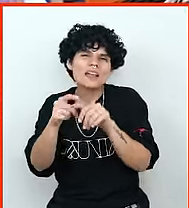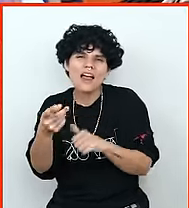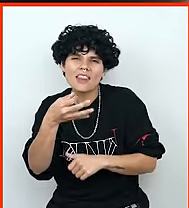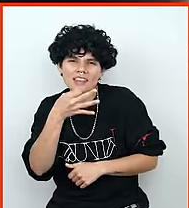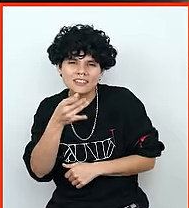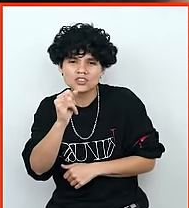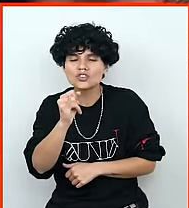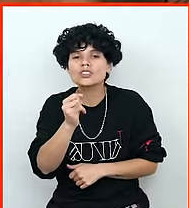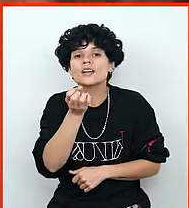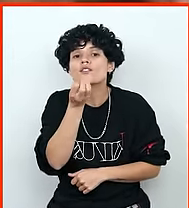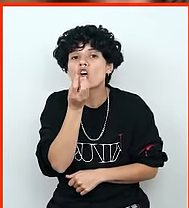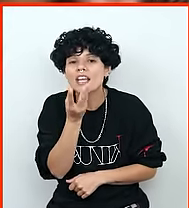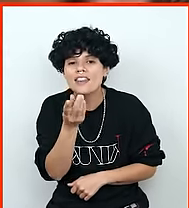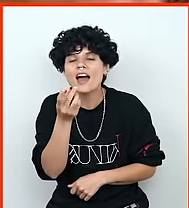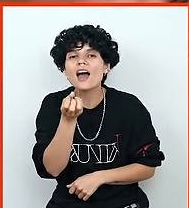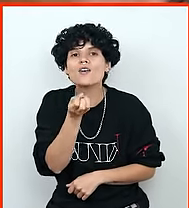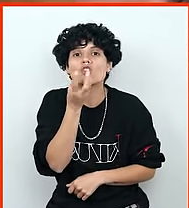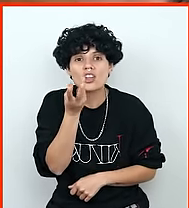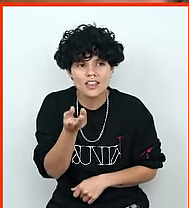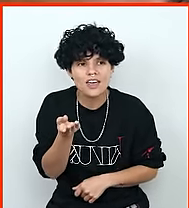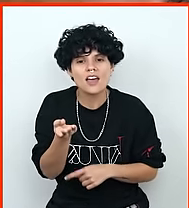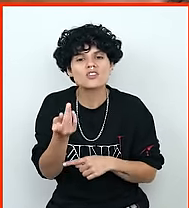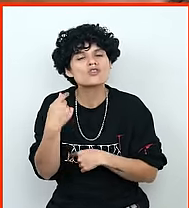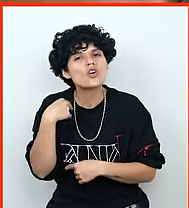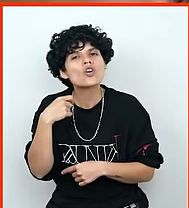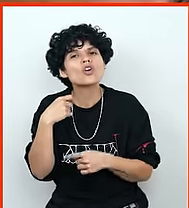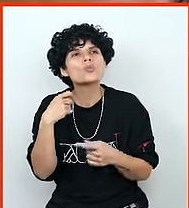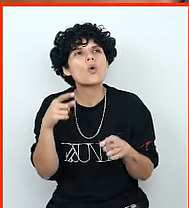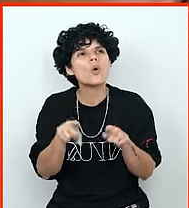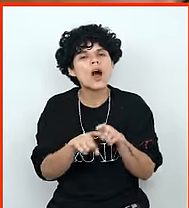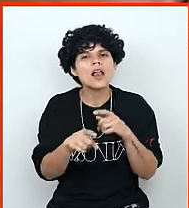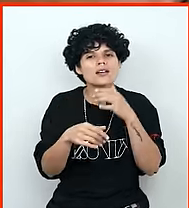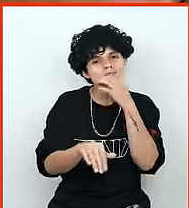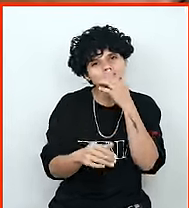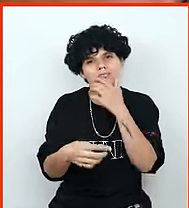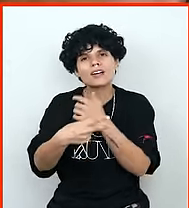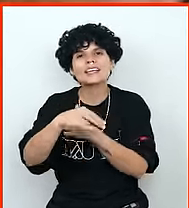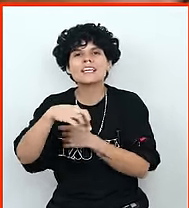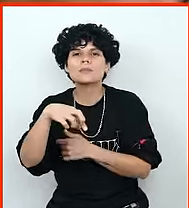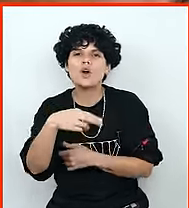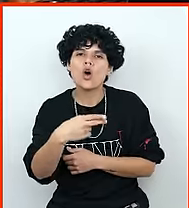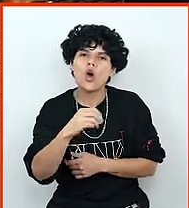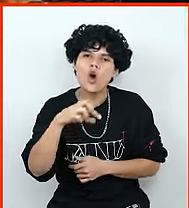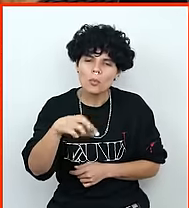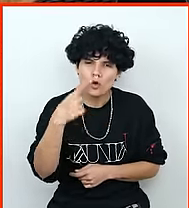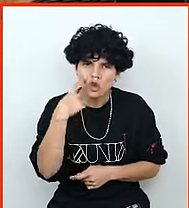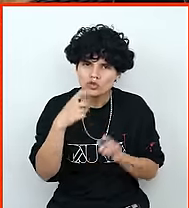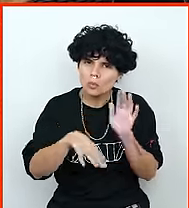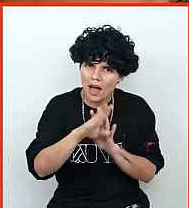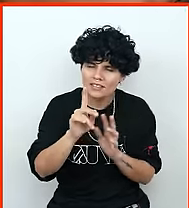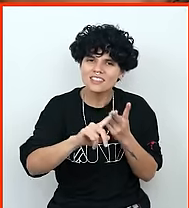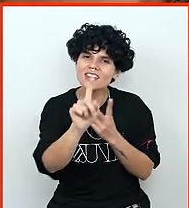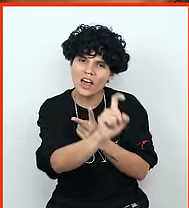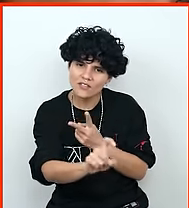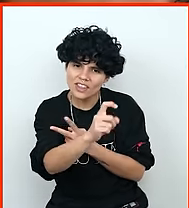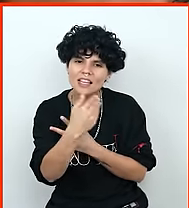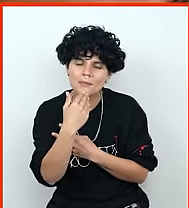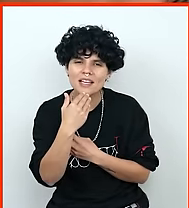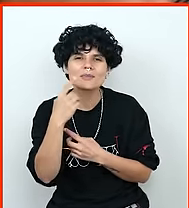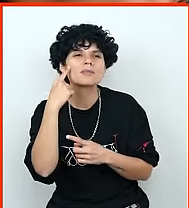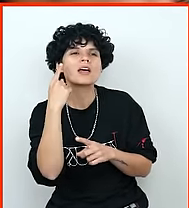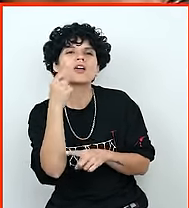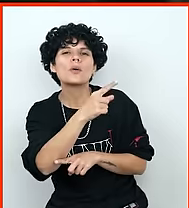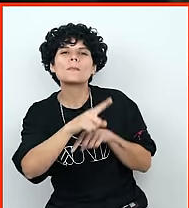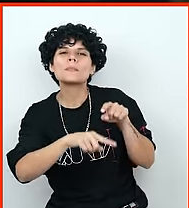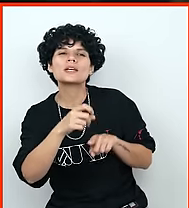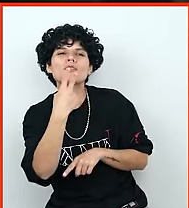que... Esa fue la parte en la Florida donde yo conozco más el hip hop, por así decirlo, y el graffiti. Pero siempre de un lado para otro, porque mi primo seguía viviendo en